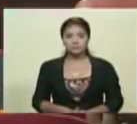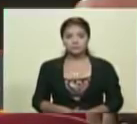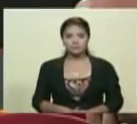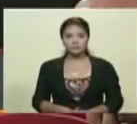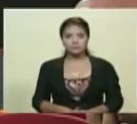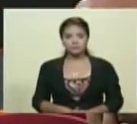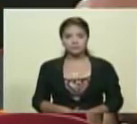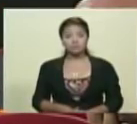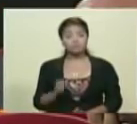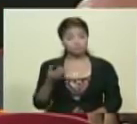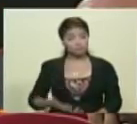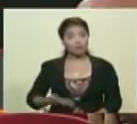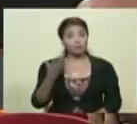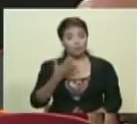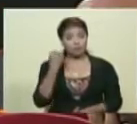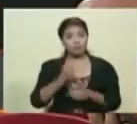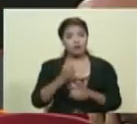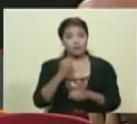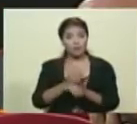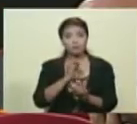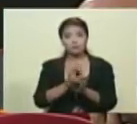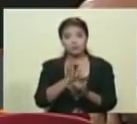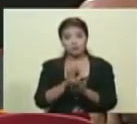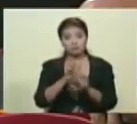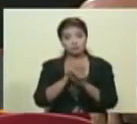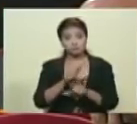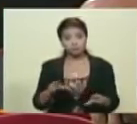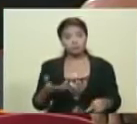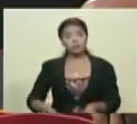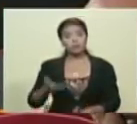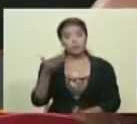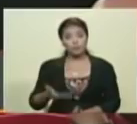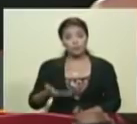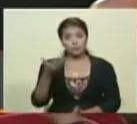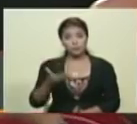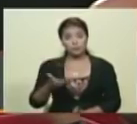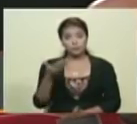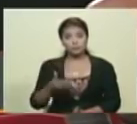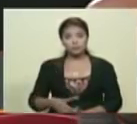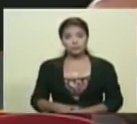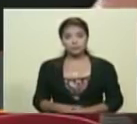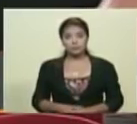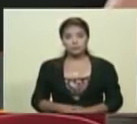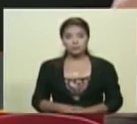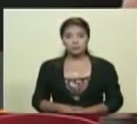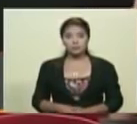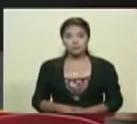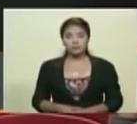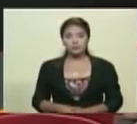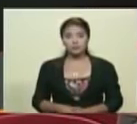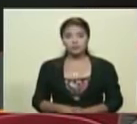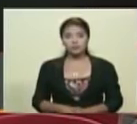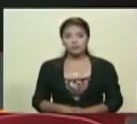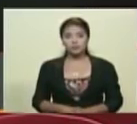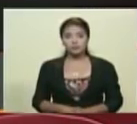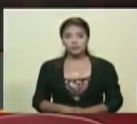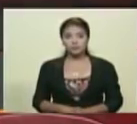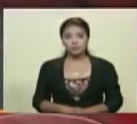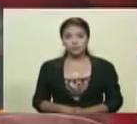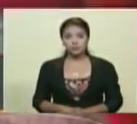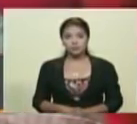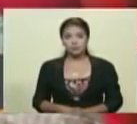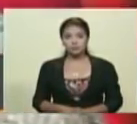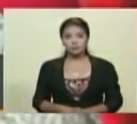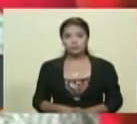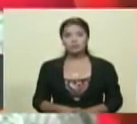Muy importante todo este trabajo de las redes sociales. No quiere entrar. Entró. Ahorita